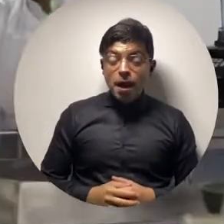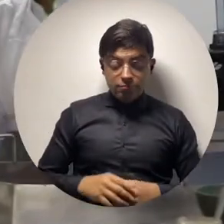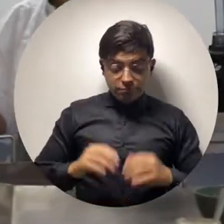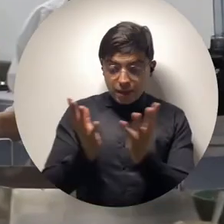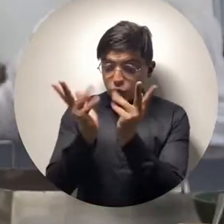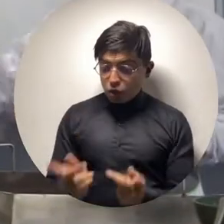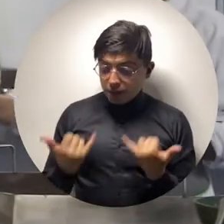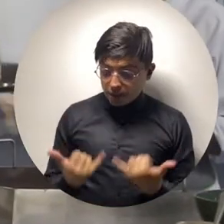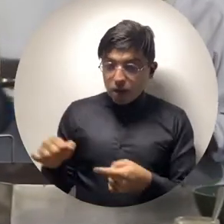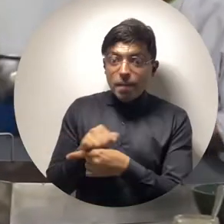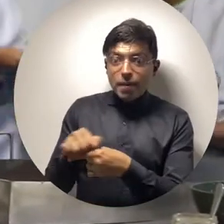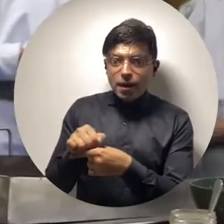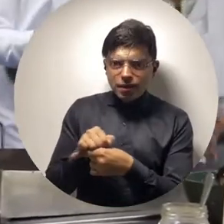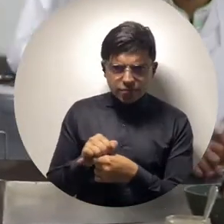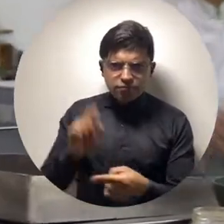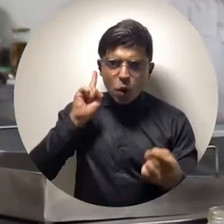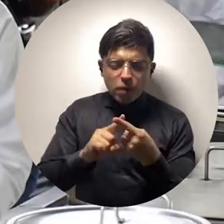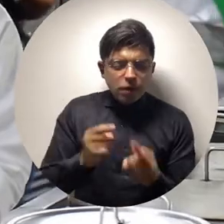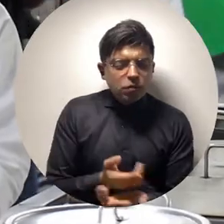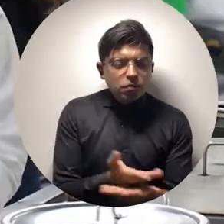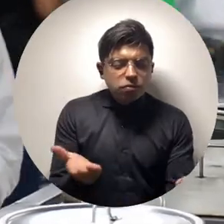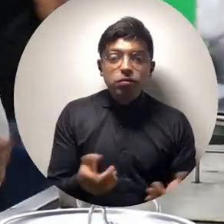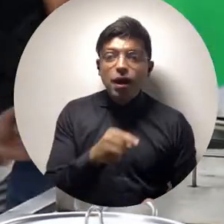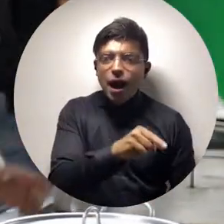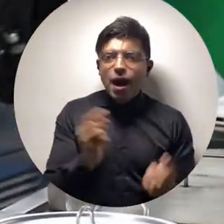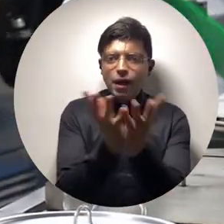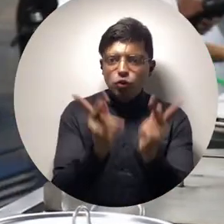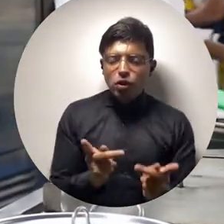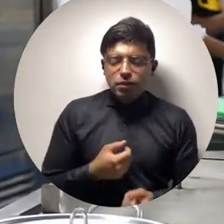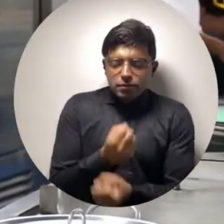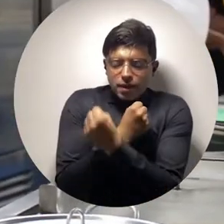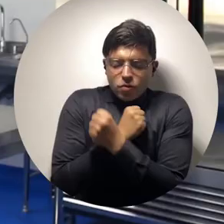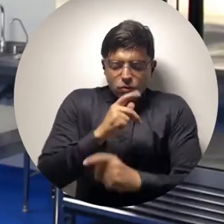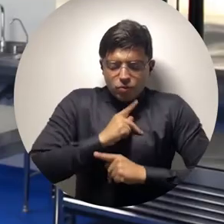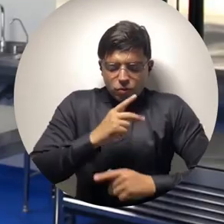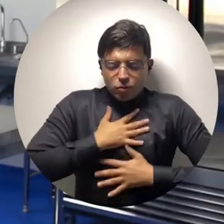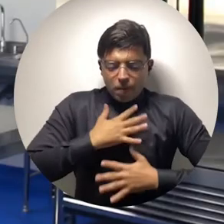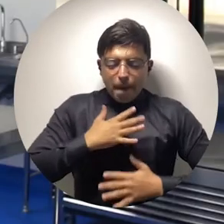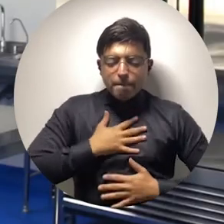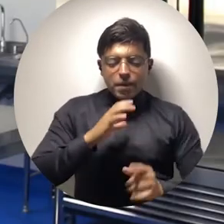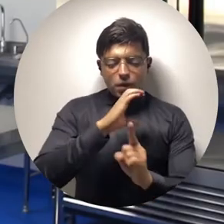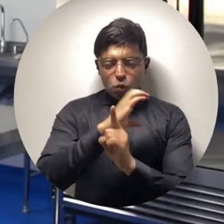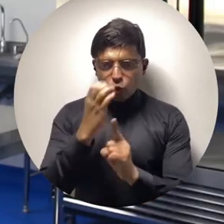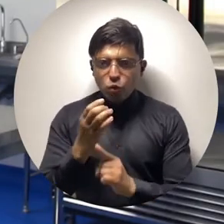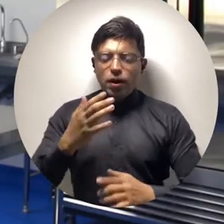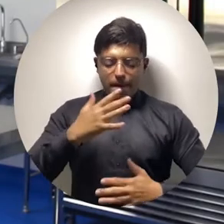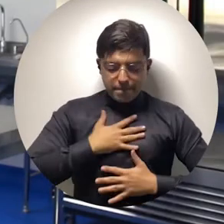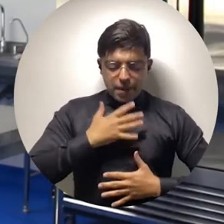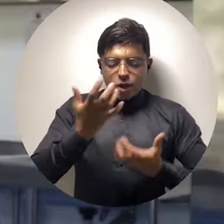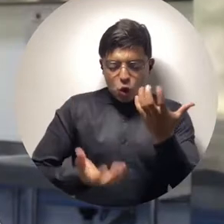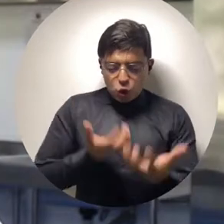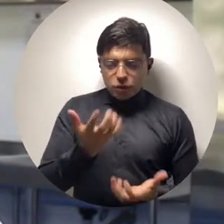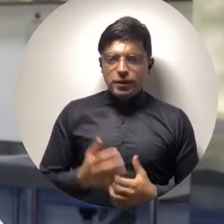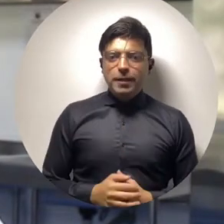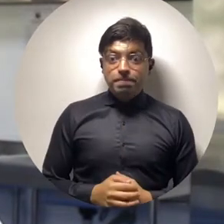lo estamos haciendo para que ellos puedan tener un poquito más de amor propio por su por lo suyo por su cultura su cocina